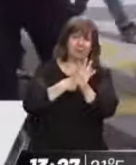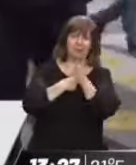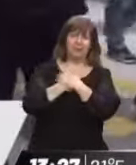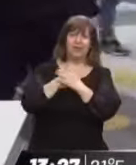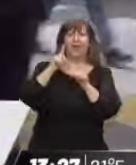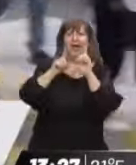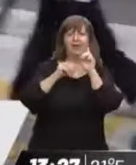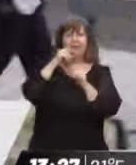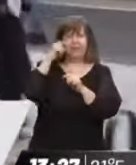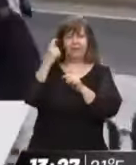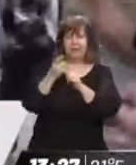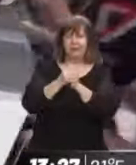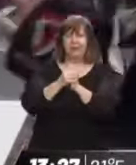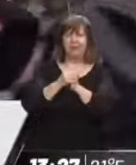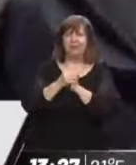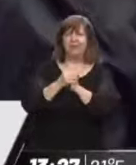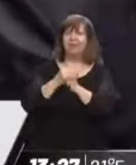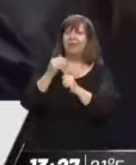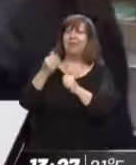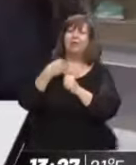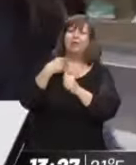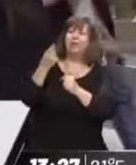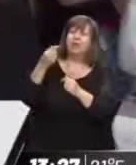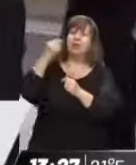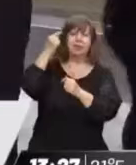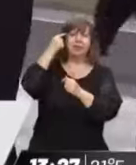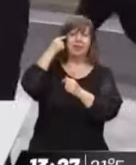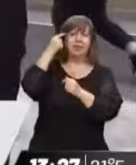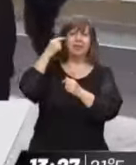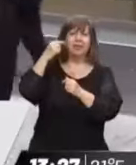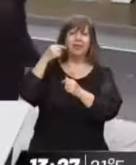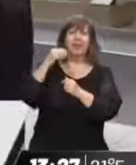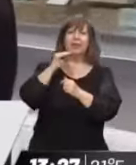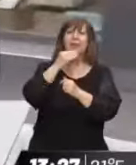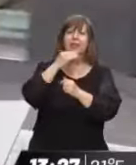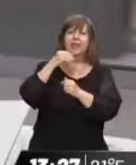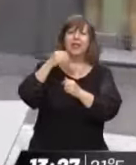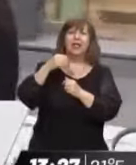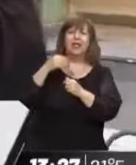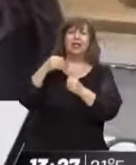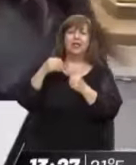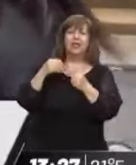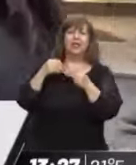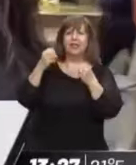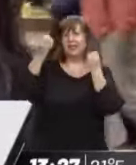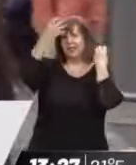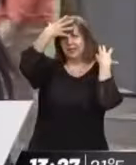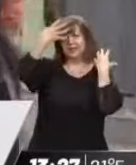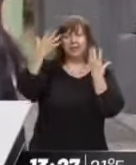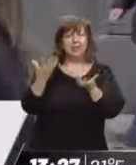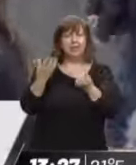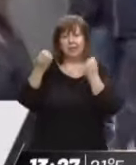da vergüenza la cámara. Resultado de las elecciones, ¿qué piensan, Milei Massa? ¿Qué te pareció el resultado? No,